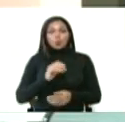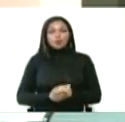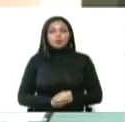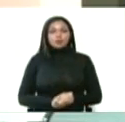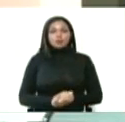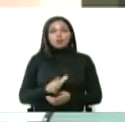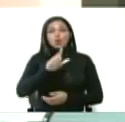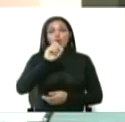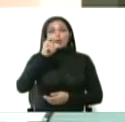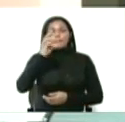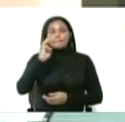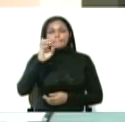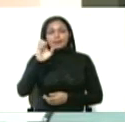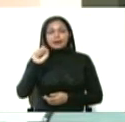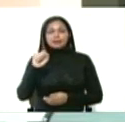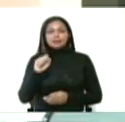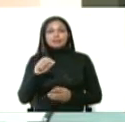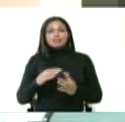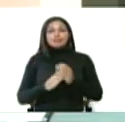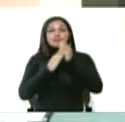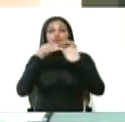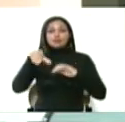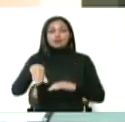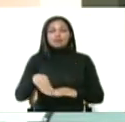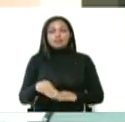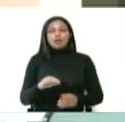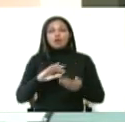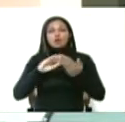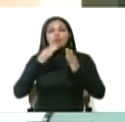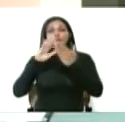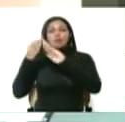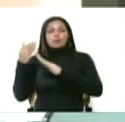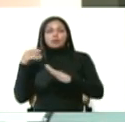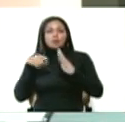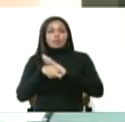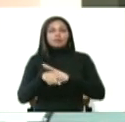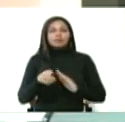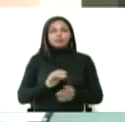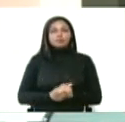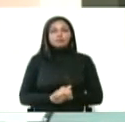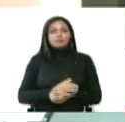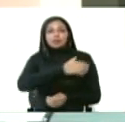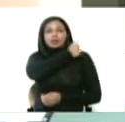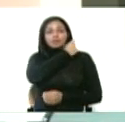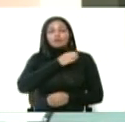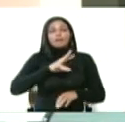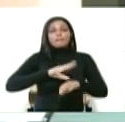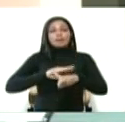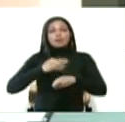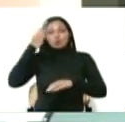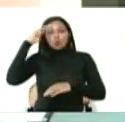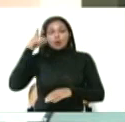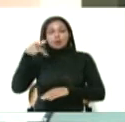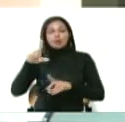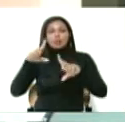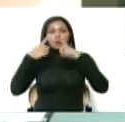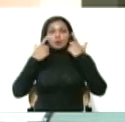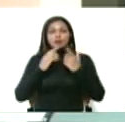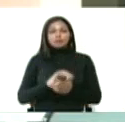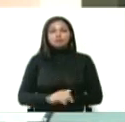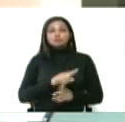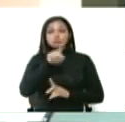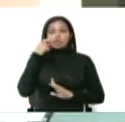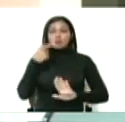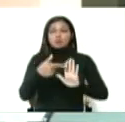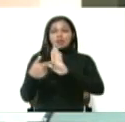Gulfo, director estatal de Barrio Adentro, la doctora Mirna Rodríguez, jefe de la misión médica cubana en La Guaira, para que ustedes